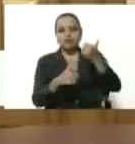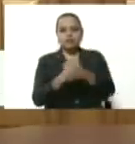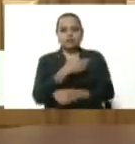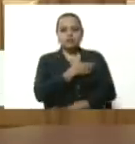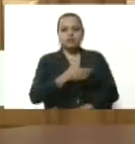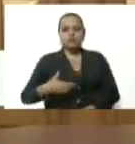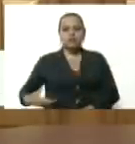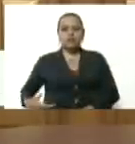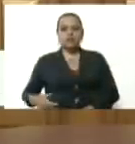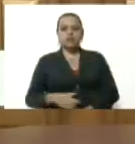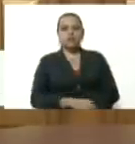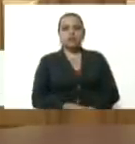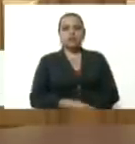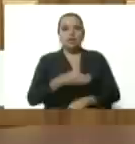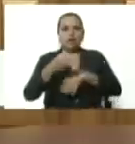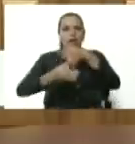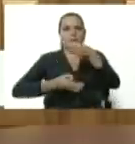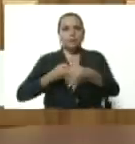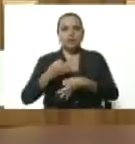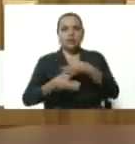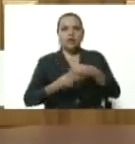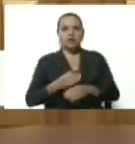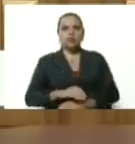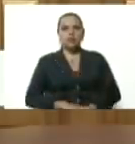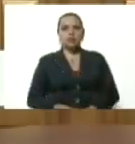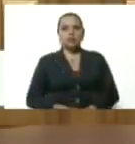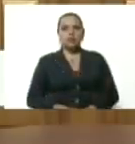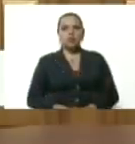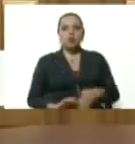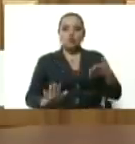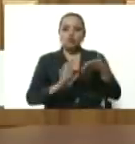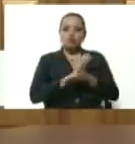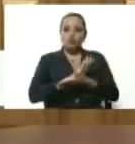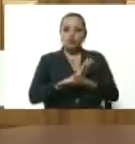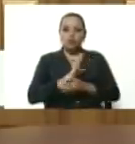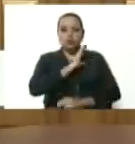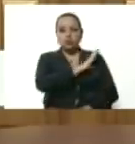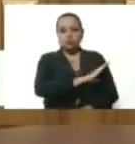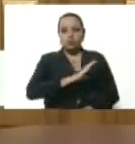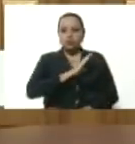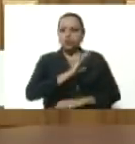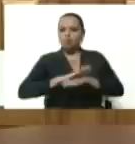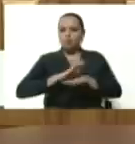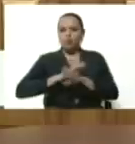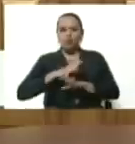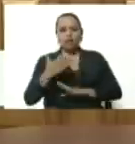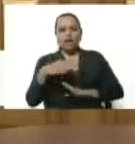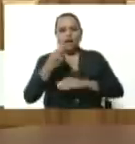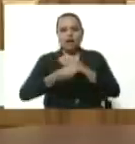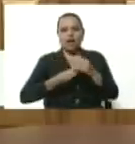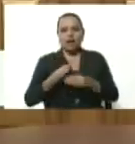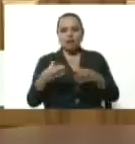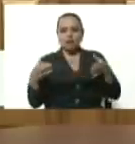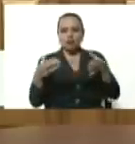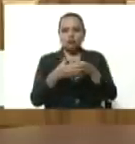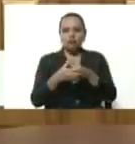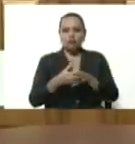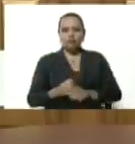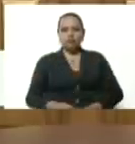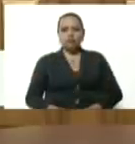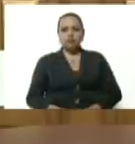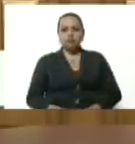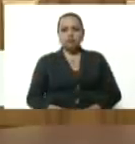vicepresidenta explicando la naturaleza de esa comisión de carácter